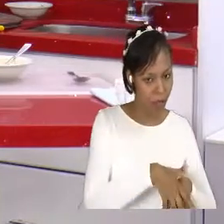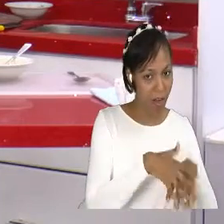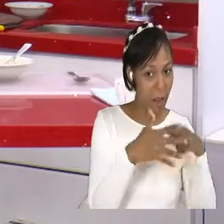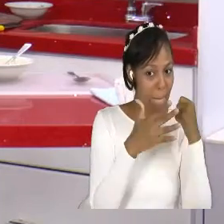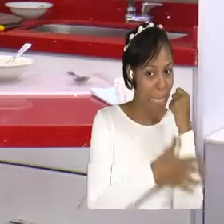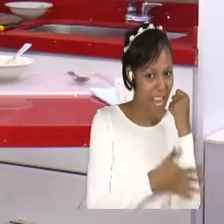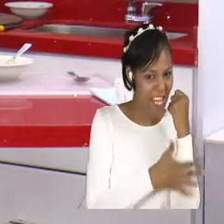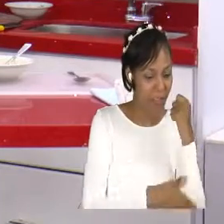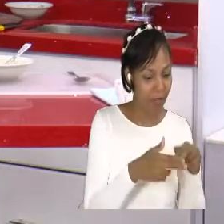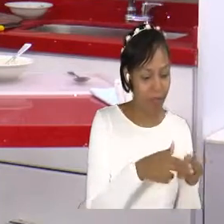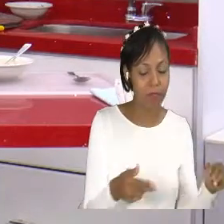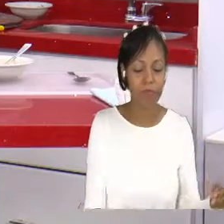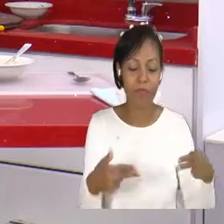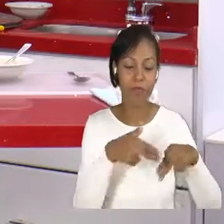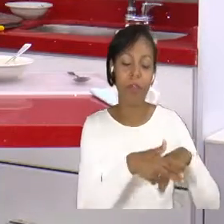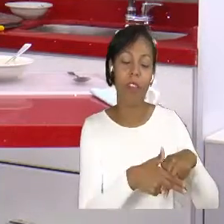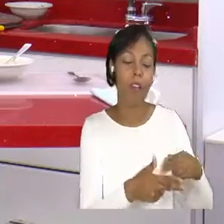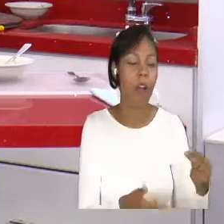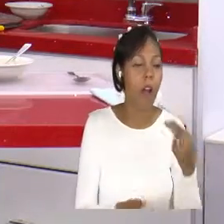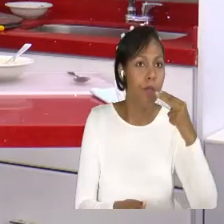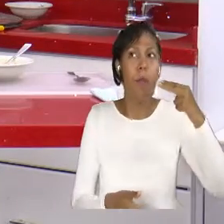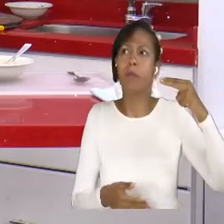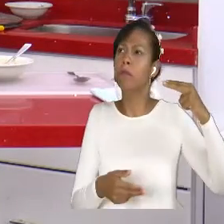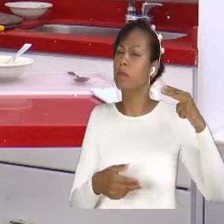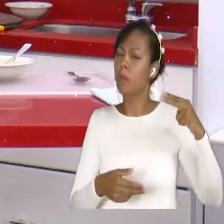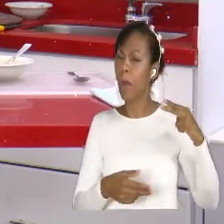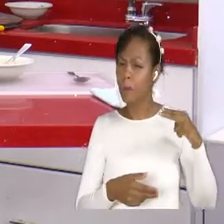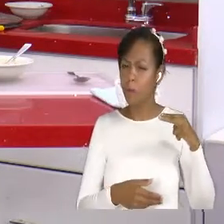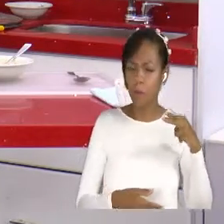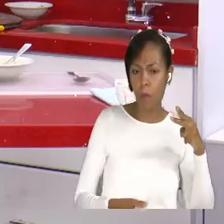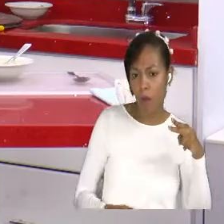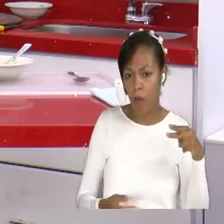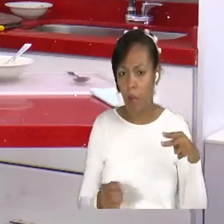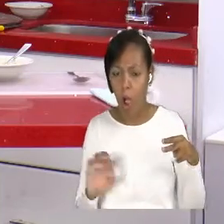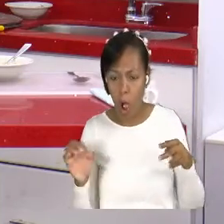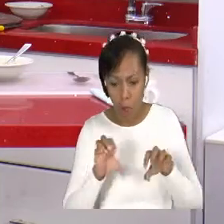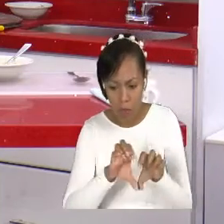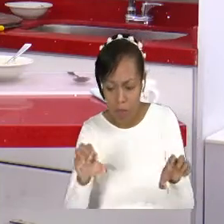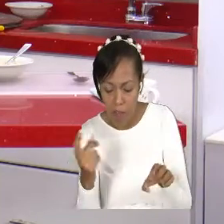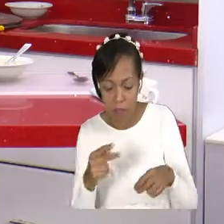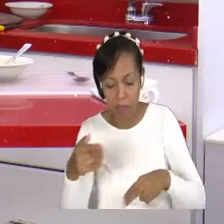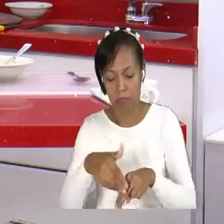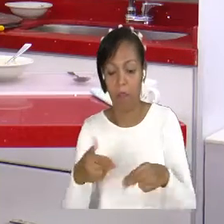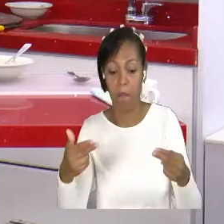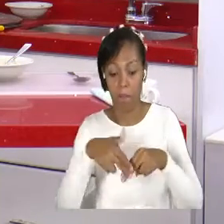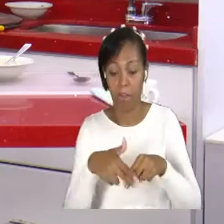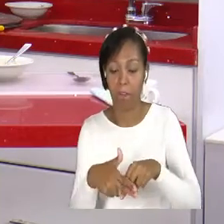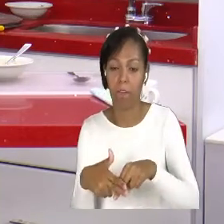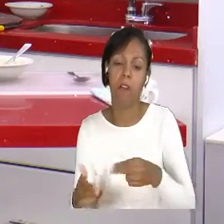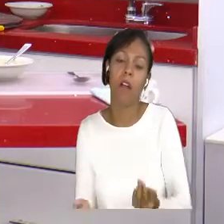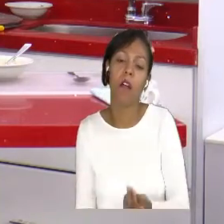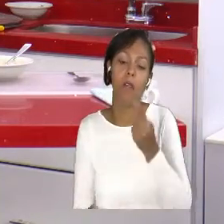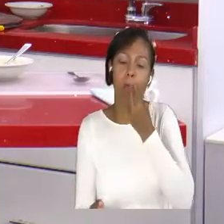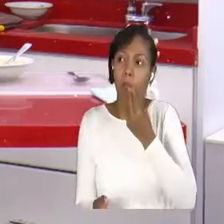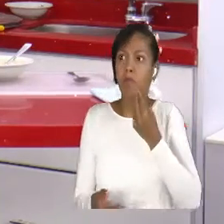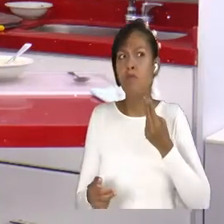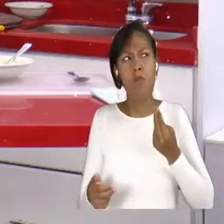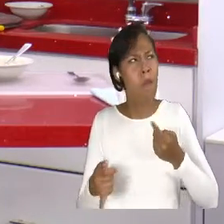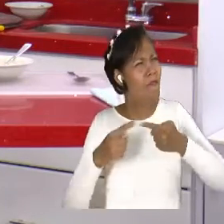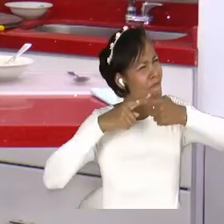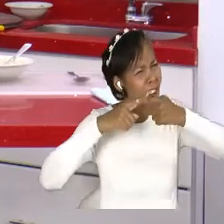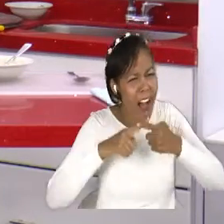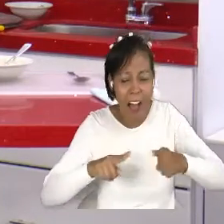tiene otro sabor que sobresale. Si lo mezclas con el calabacín, ya va a ser diferente. Bueno, va a ser muy agradable. Yo creo que esto está